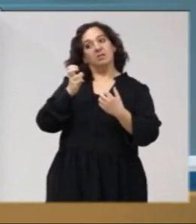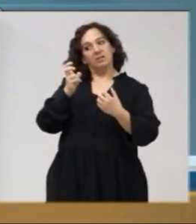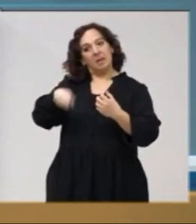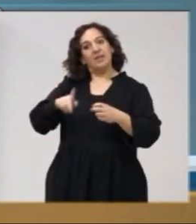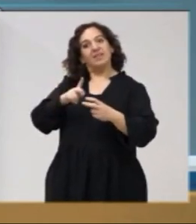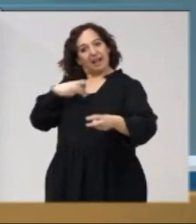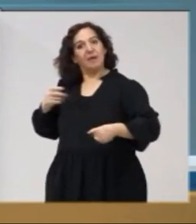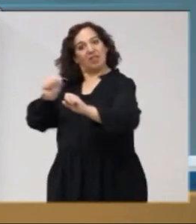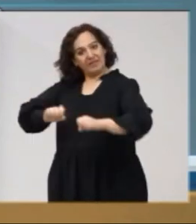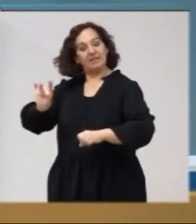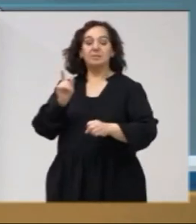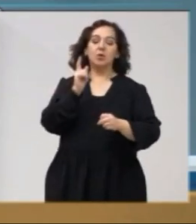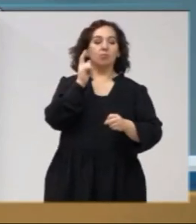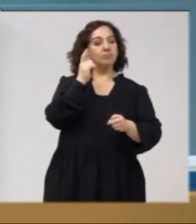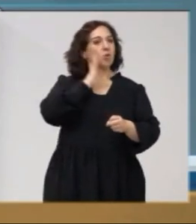Cantabria,